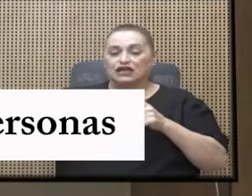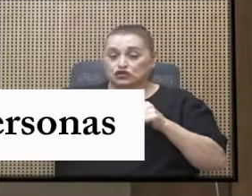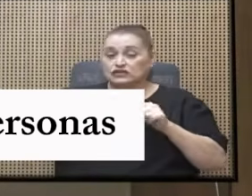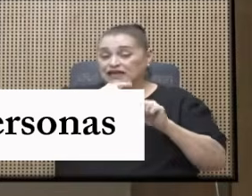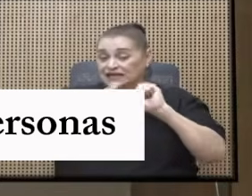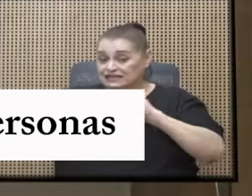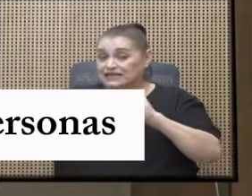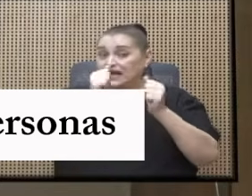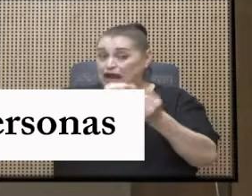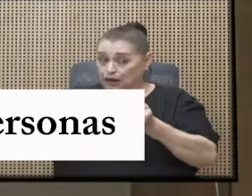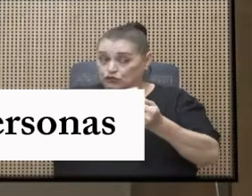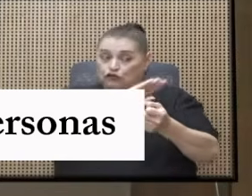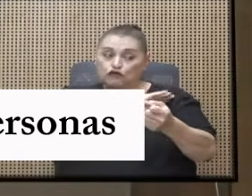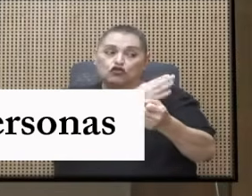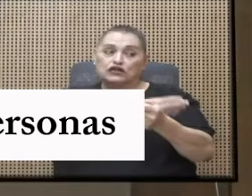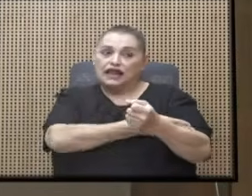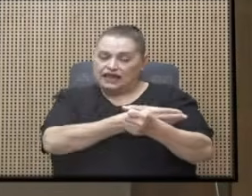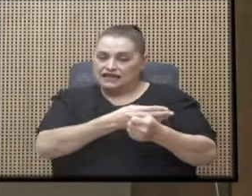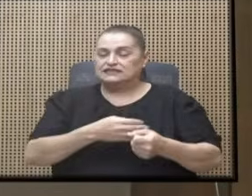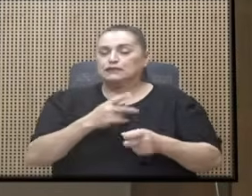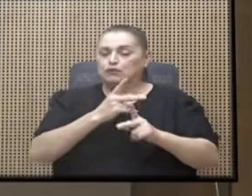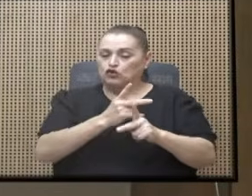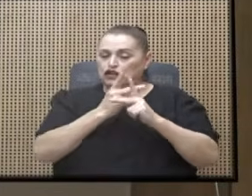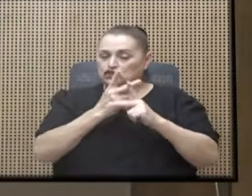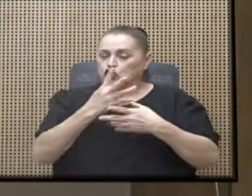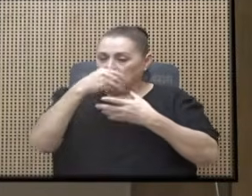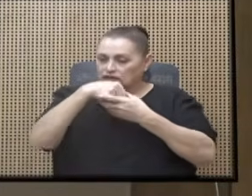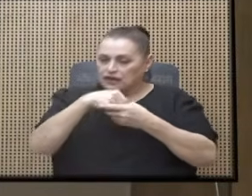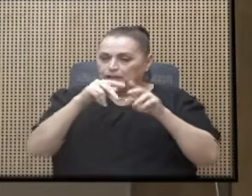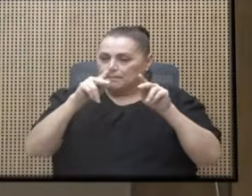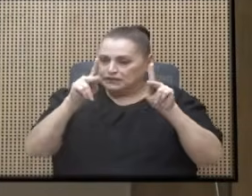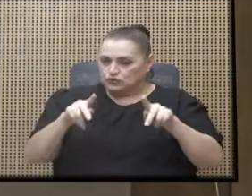que fortalece la protección integral de las personas menores de edad,